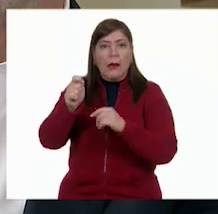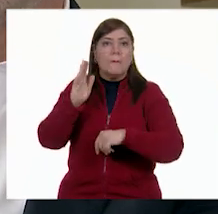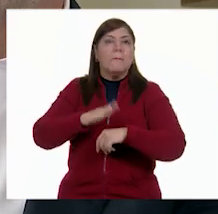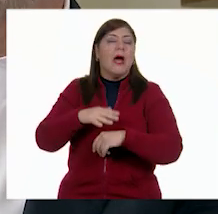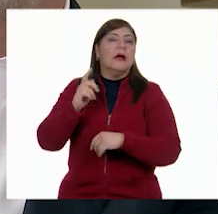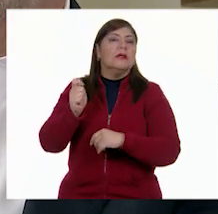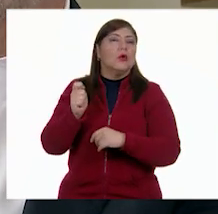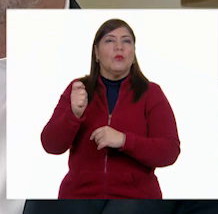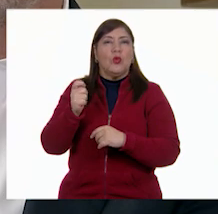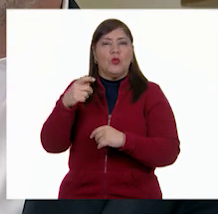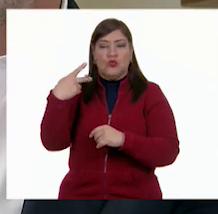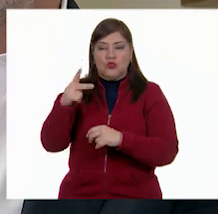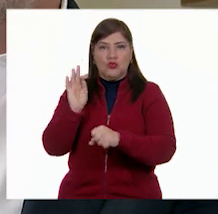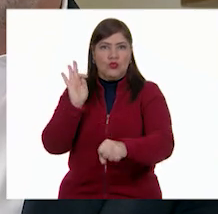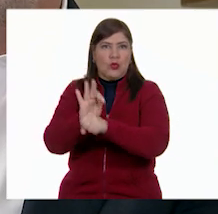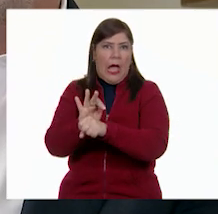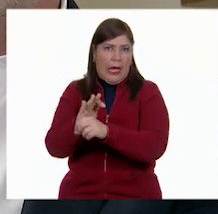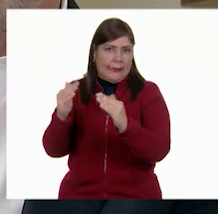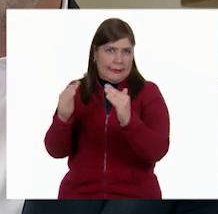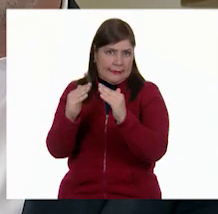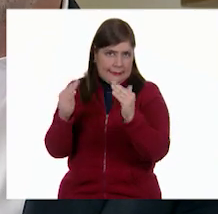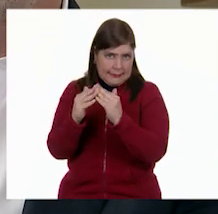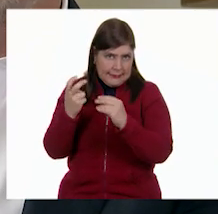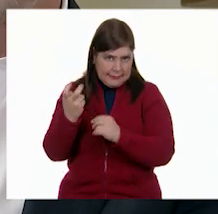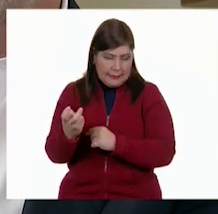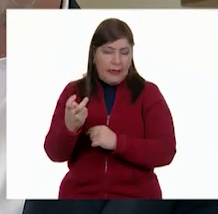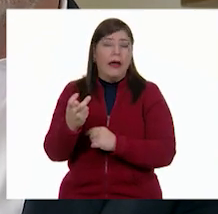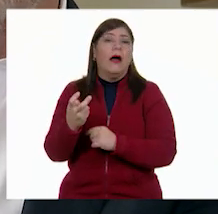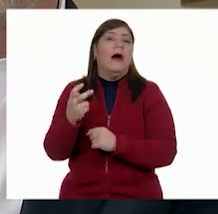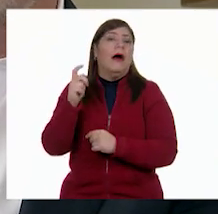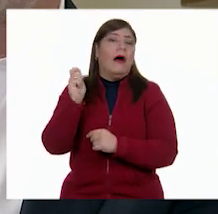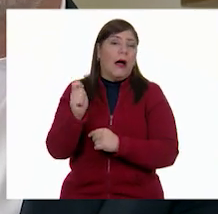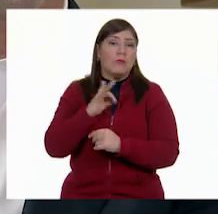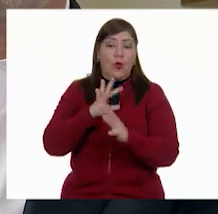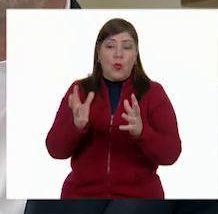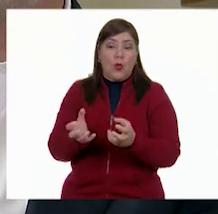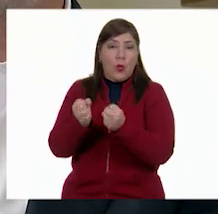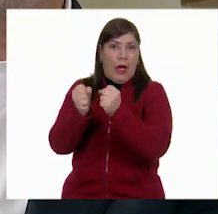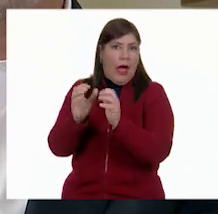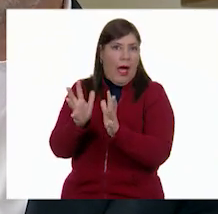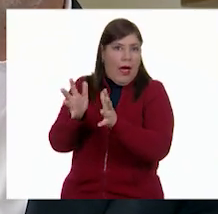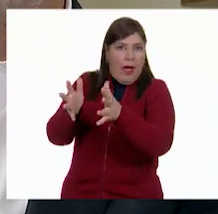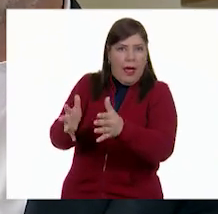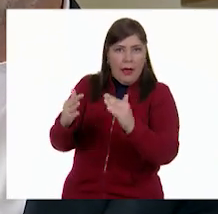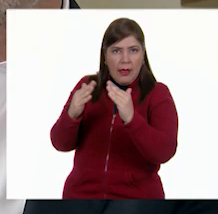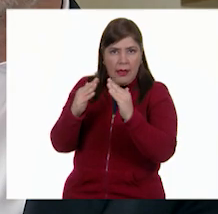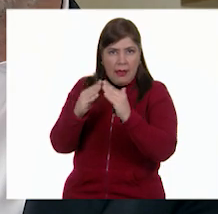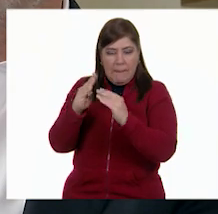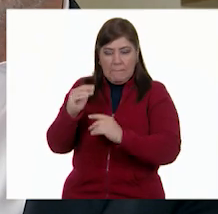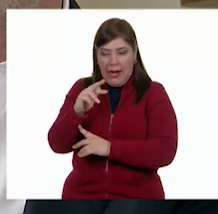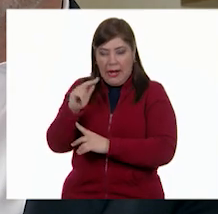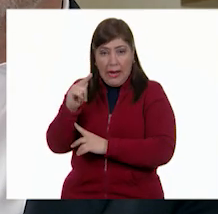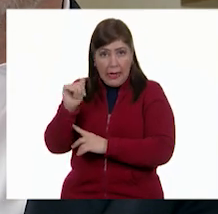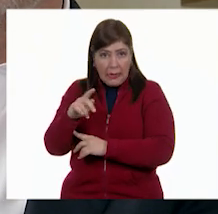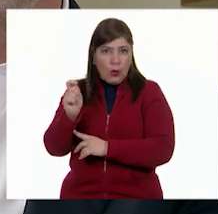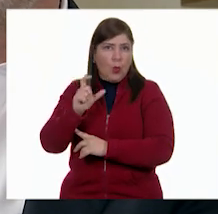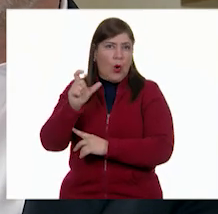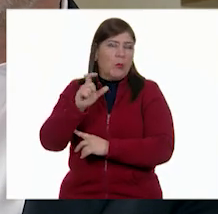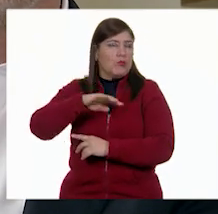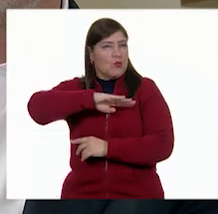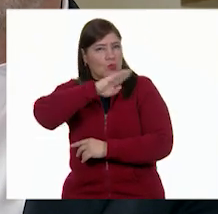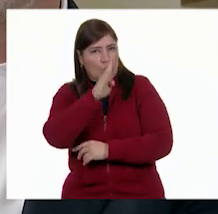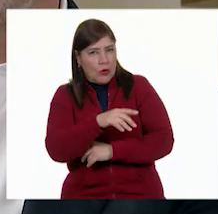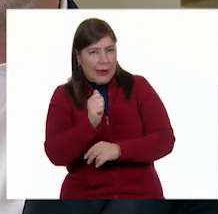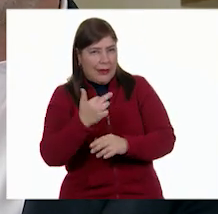su protección. O sea, por un lado, se pudo salvar la casa, como yo expliqué, a la muerte del arquitecto Barragán, de la cual se